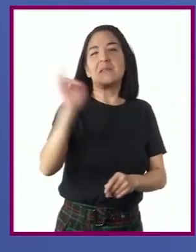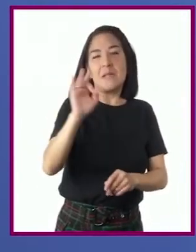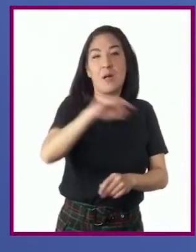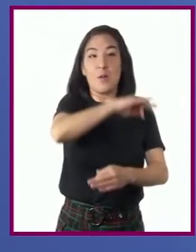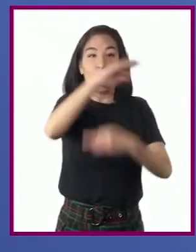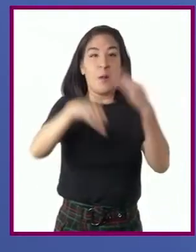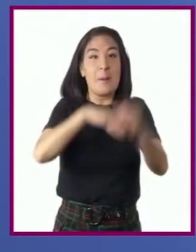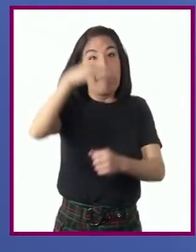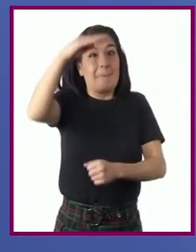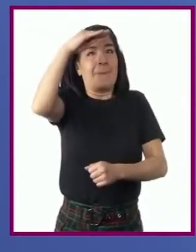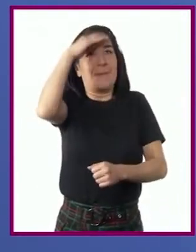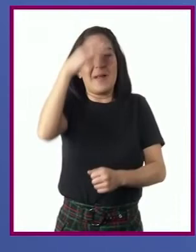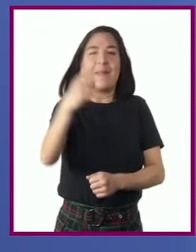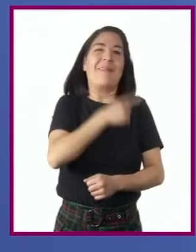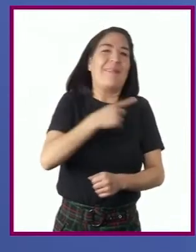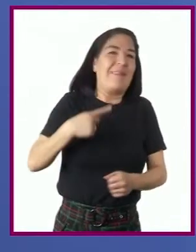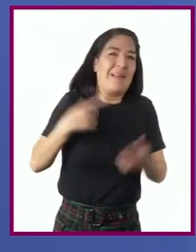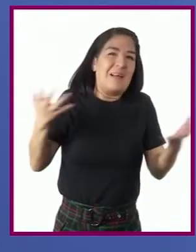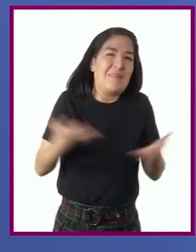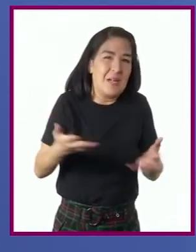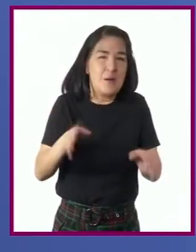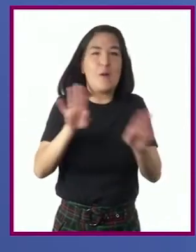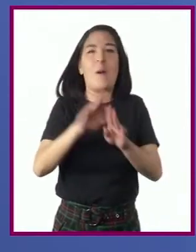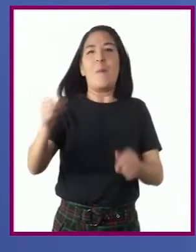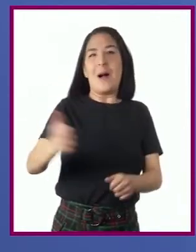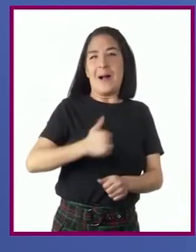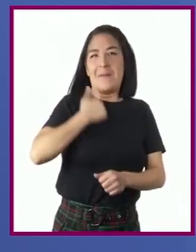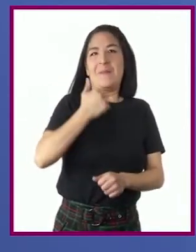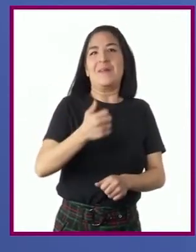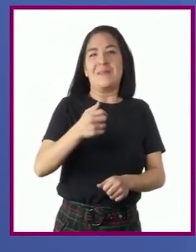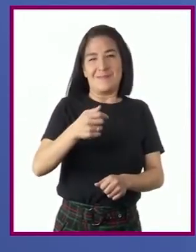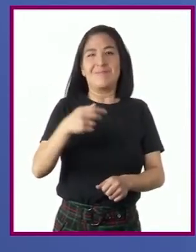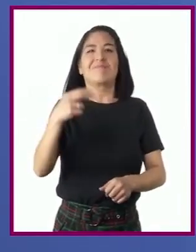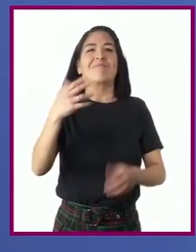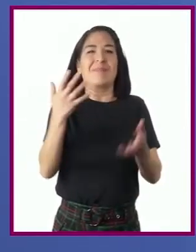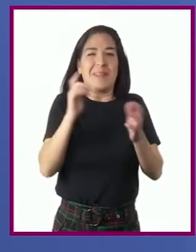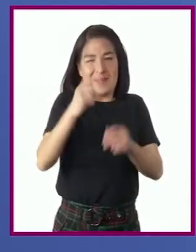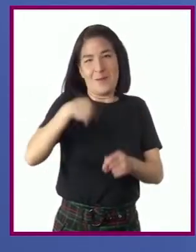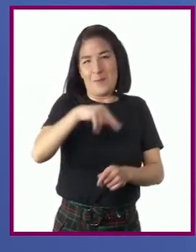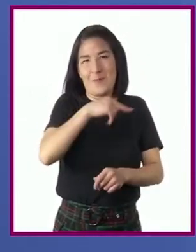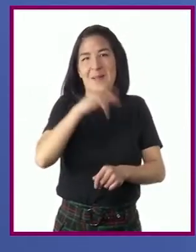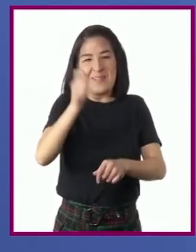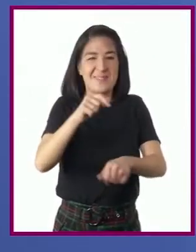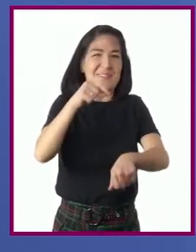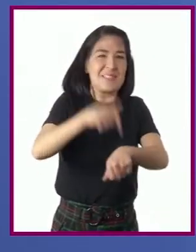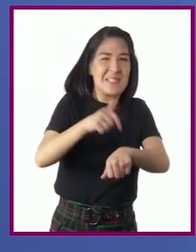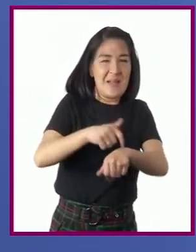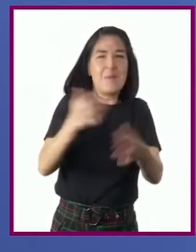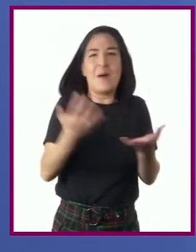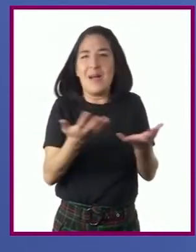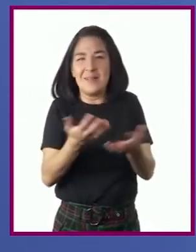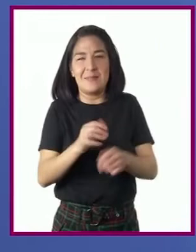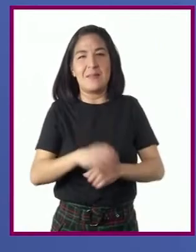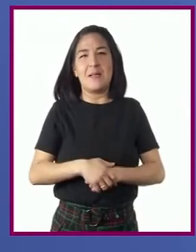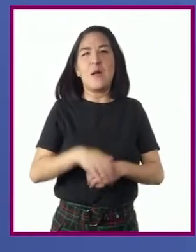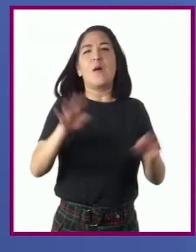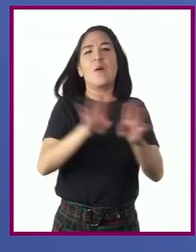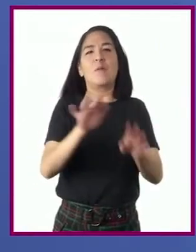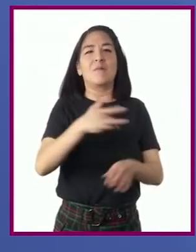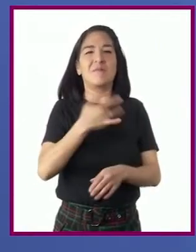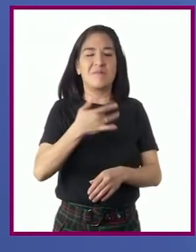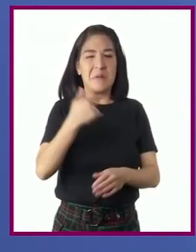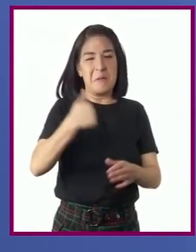tendríamos que estar haciendo y cómo estar aprovechando nuestro tiempo durante el confinamiento, que pueden dejar una sensación